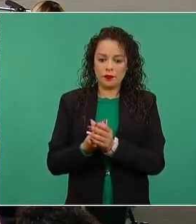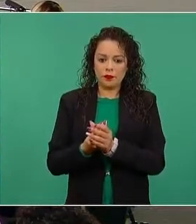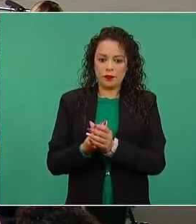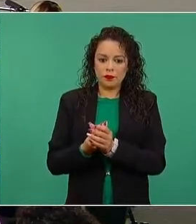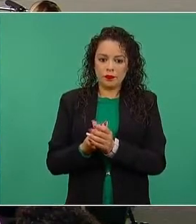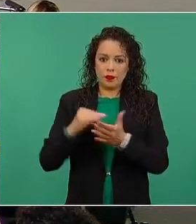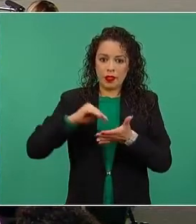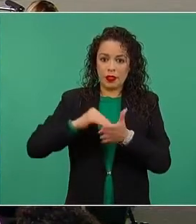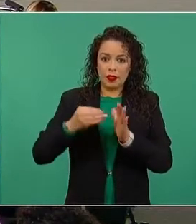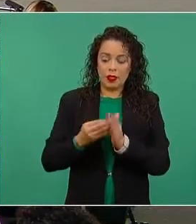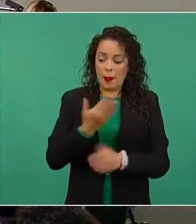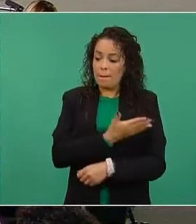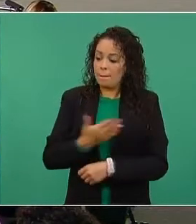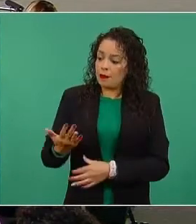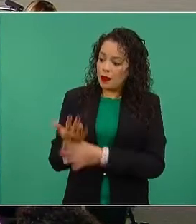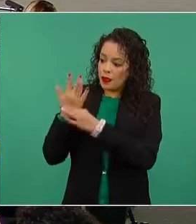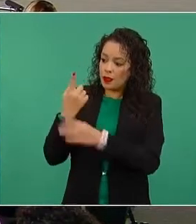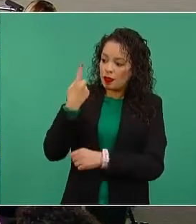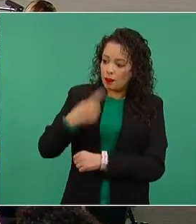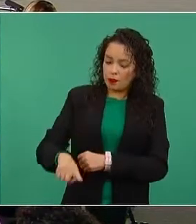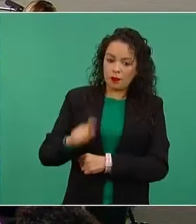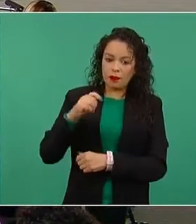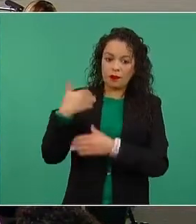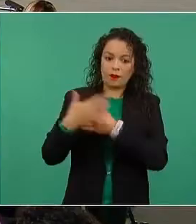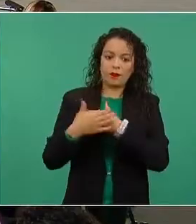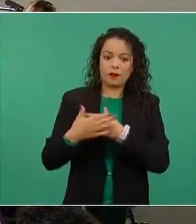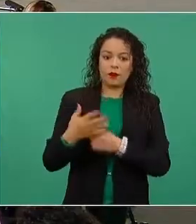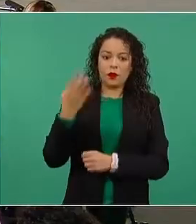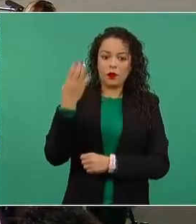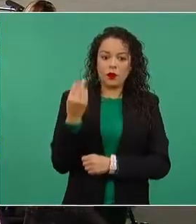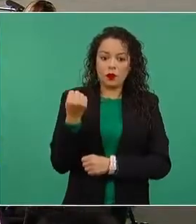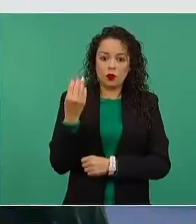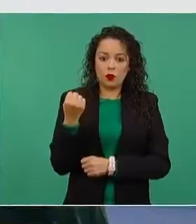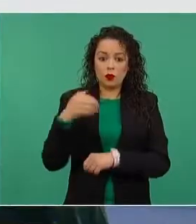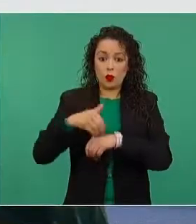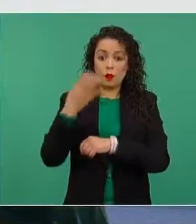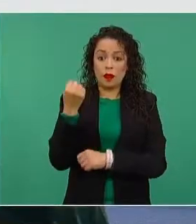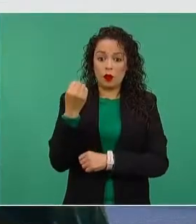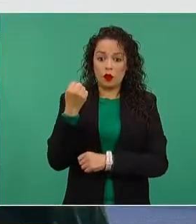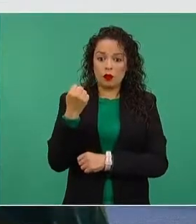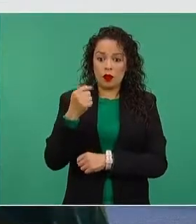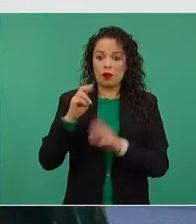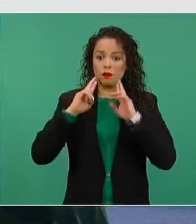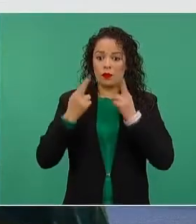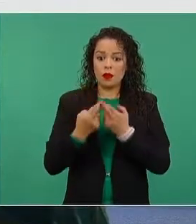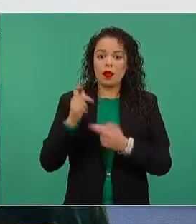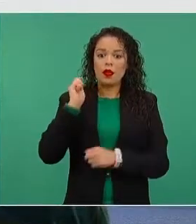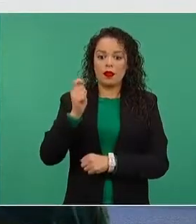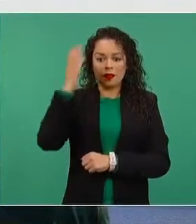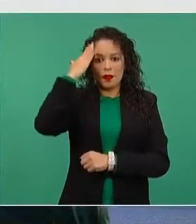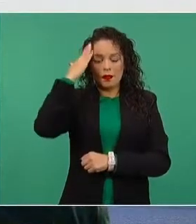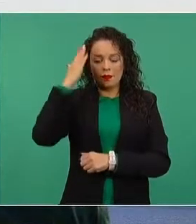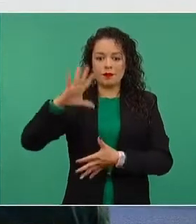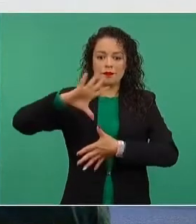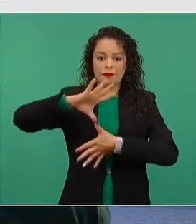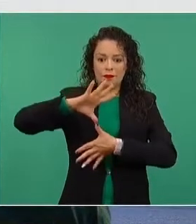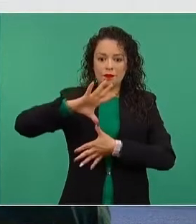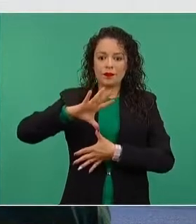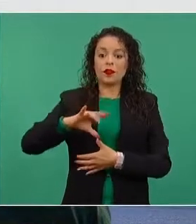estamos siguiendo. Vamos a tener la 9ª Cumbre de Líderes de América del Norte. Como ustedes saben, va a ser el día jueves, Washington,